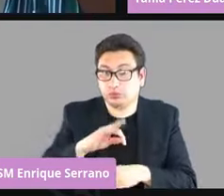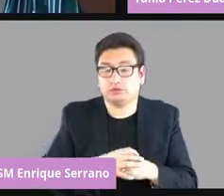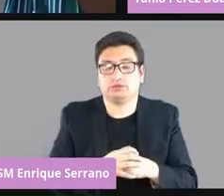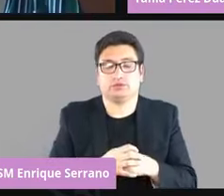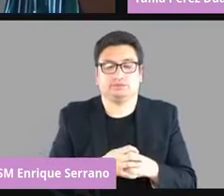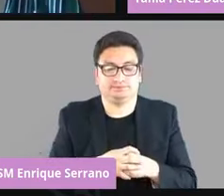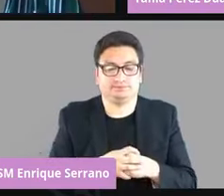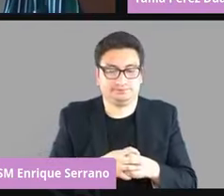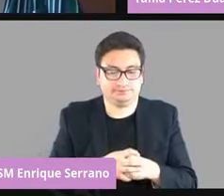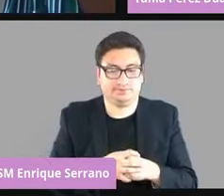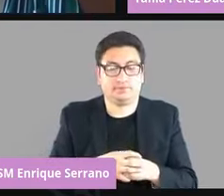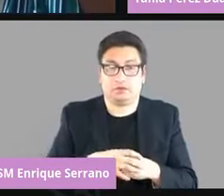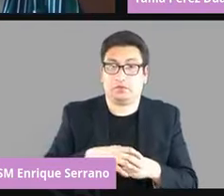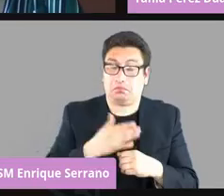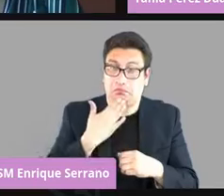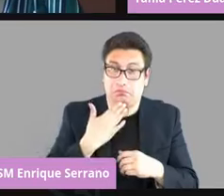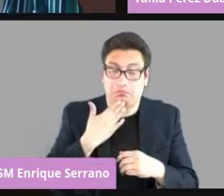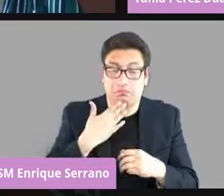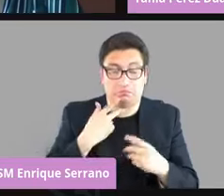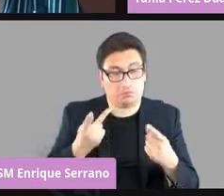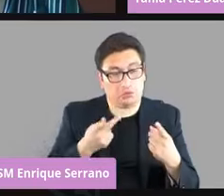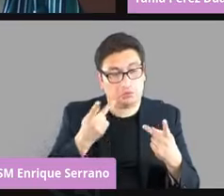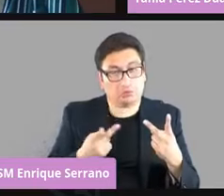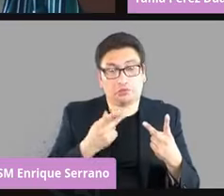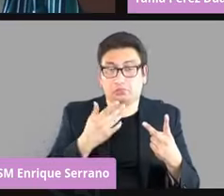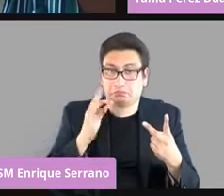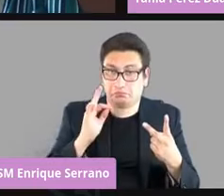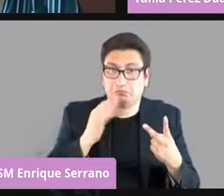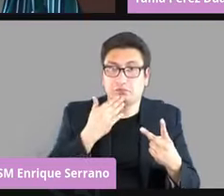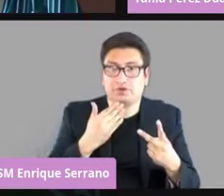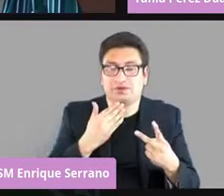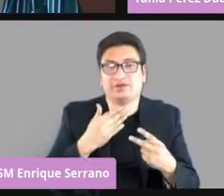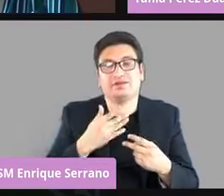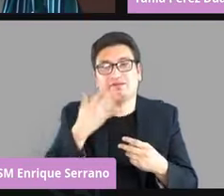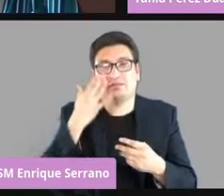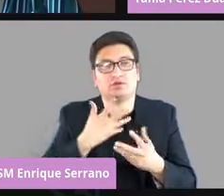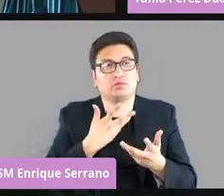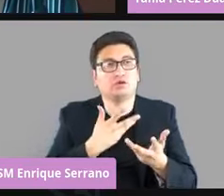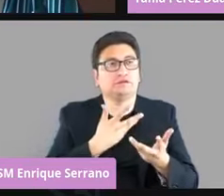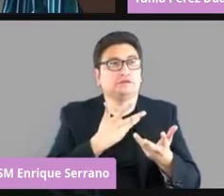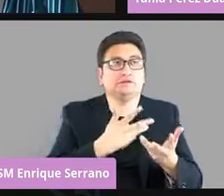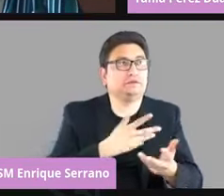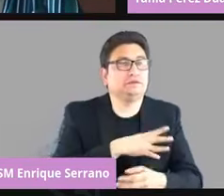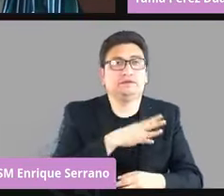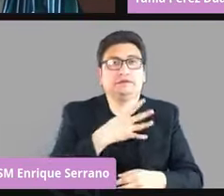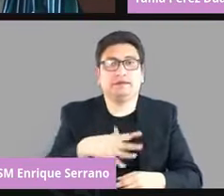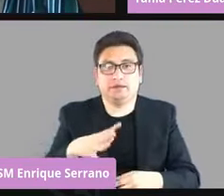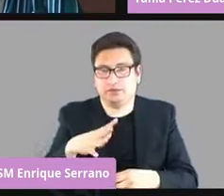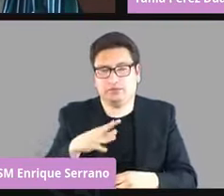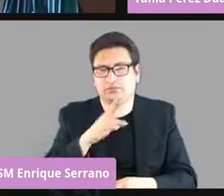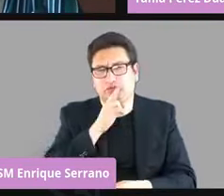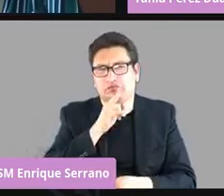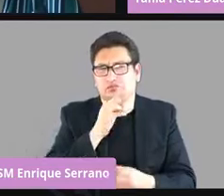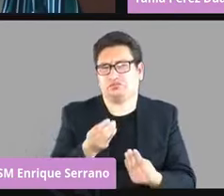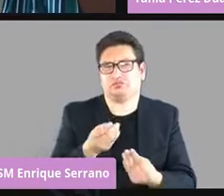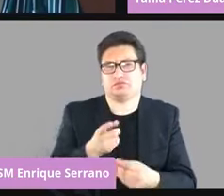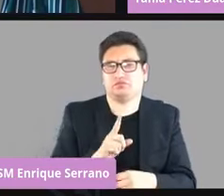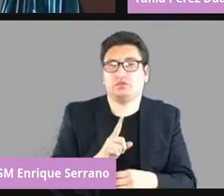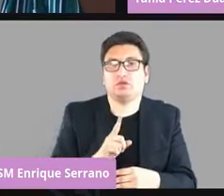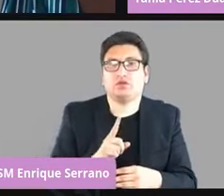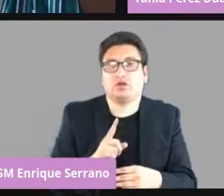Estas son muy buenas preguntas porque de entrada la ansiedad generalizada, o sea, no me preocuparía tanto si alguien